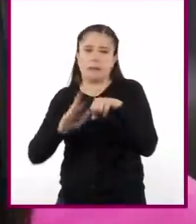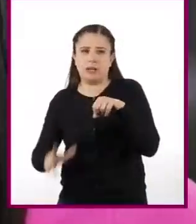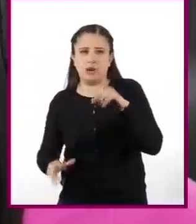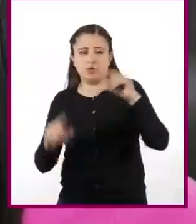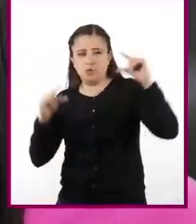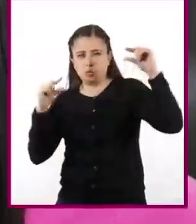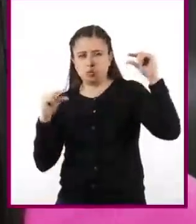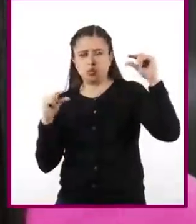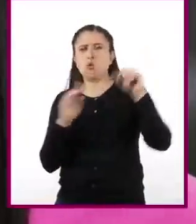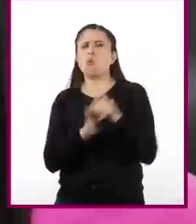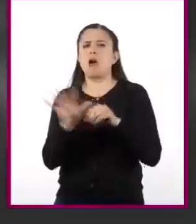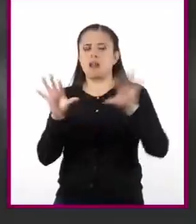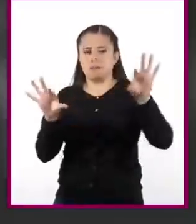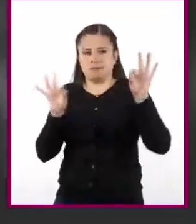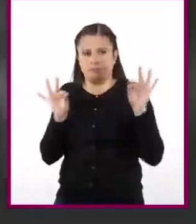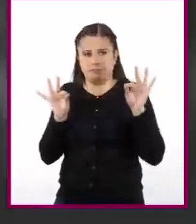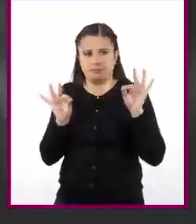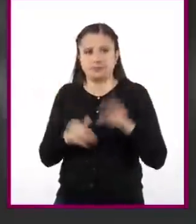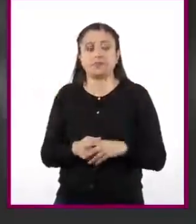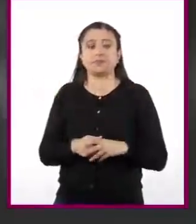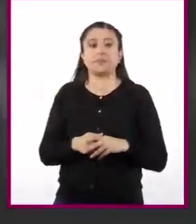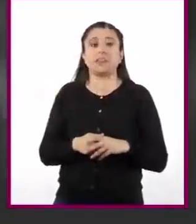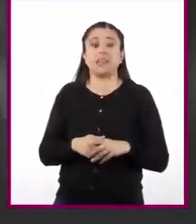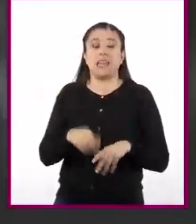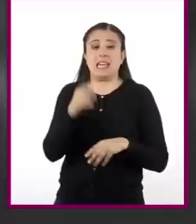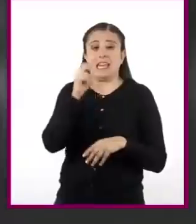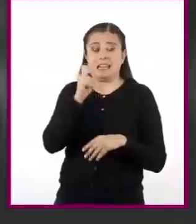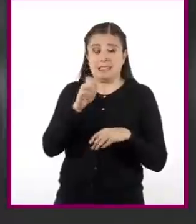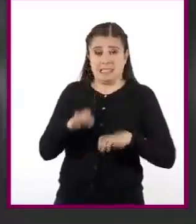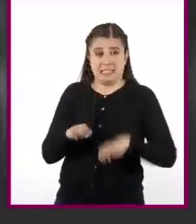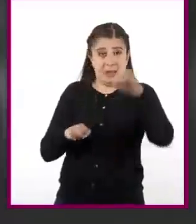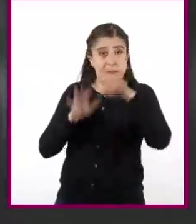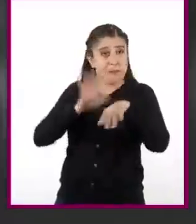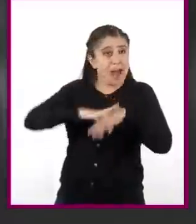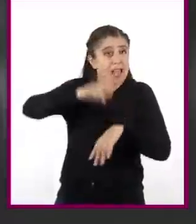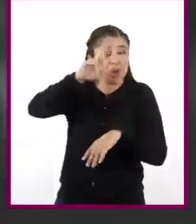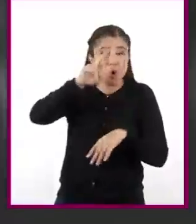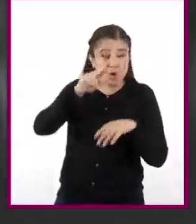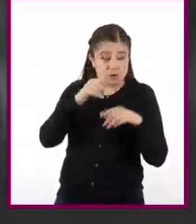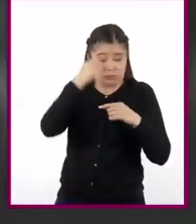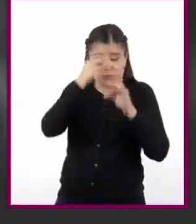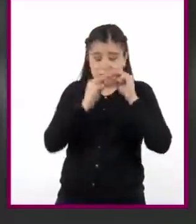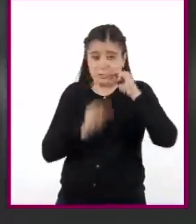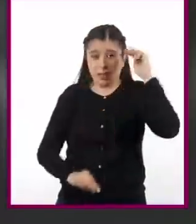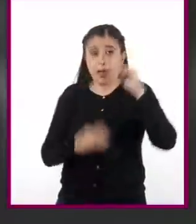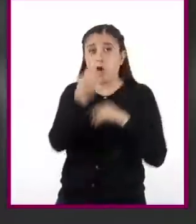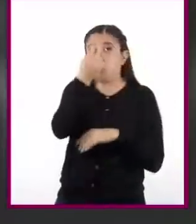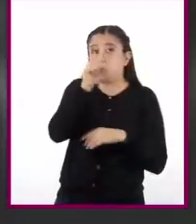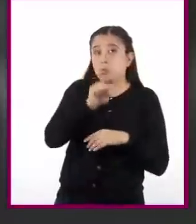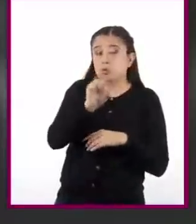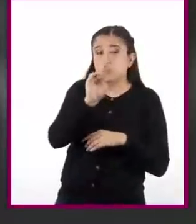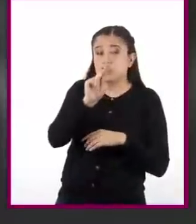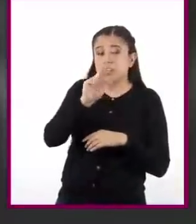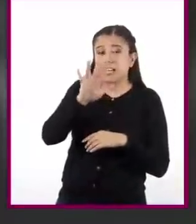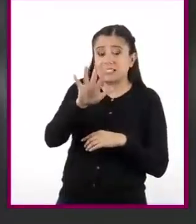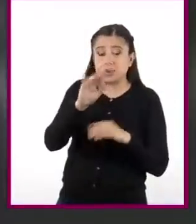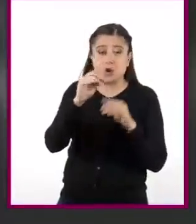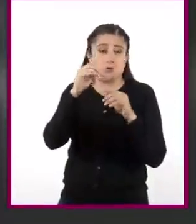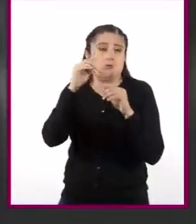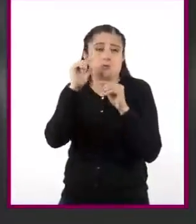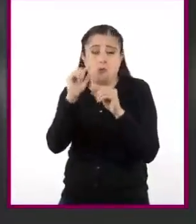del conjunto de datos. En este caso, la estatura mayor es 1.85 y la